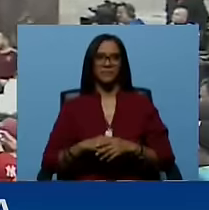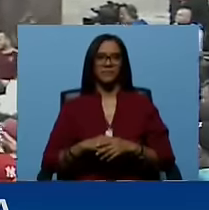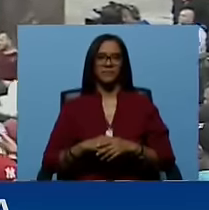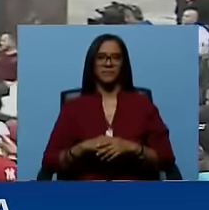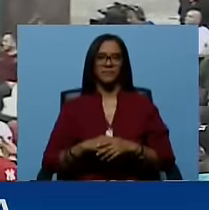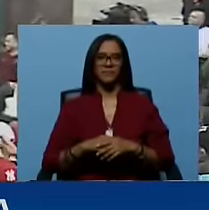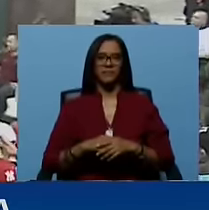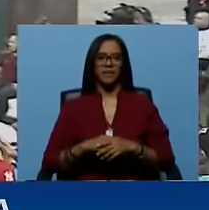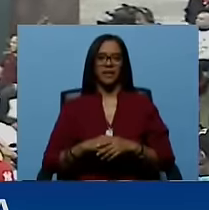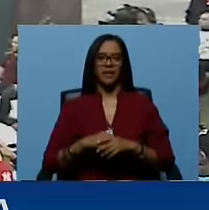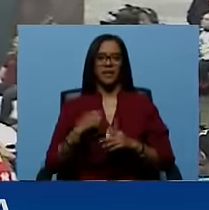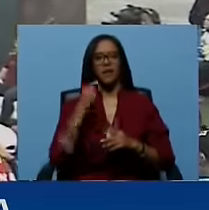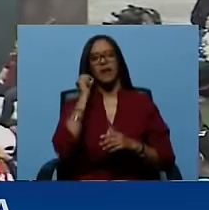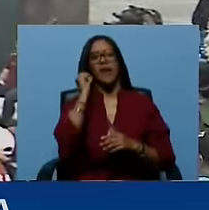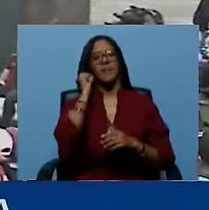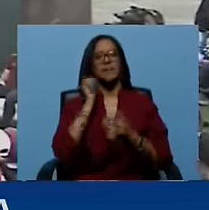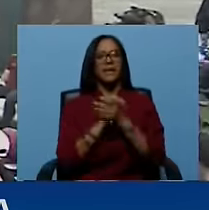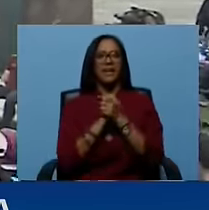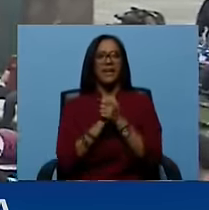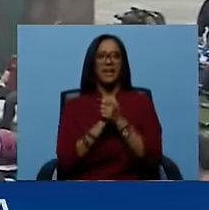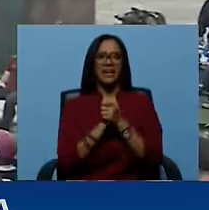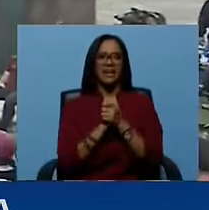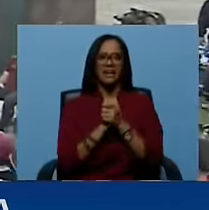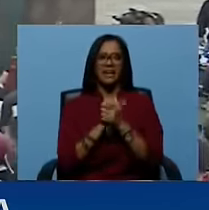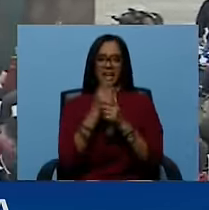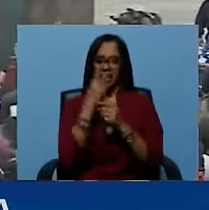Y una amiga que apareció en estos días en TikTok.